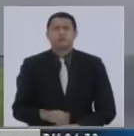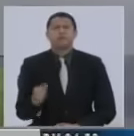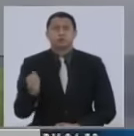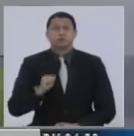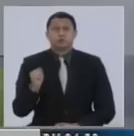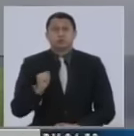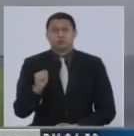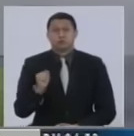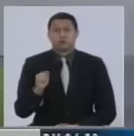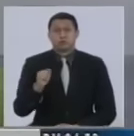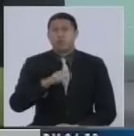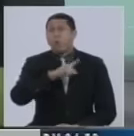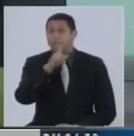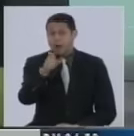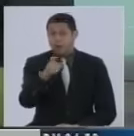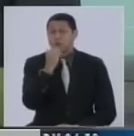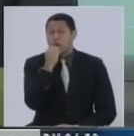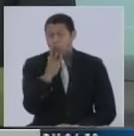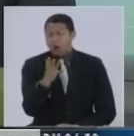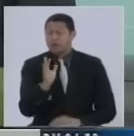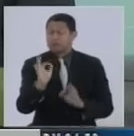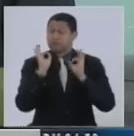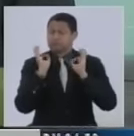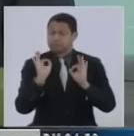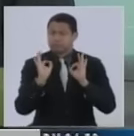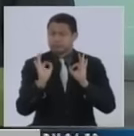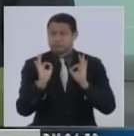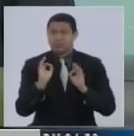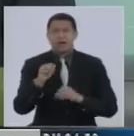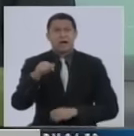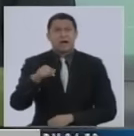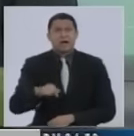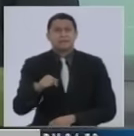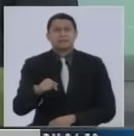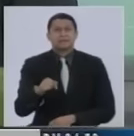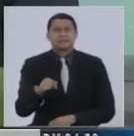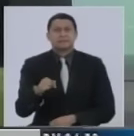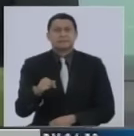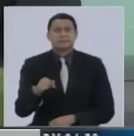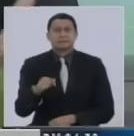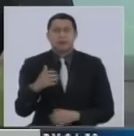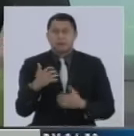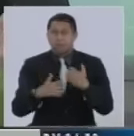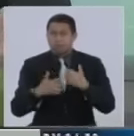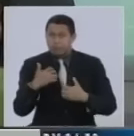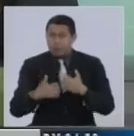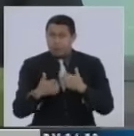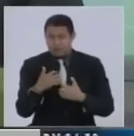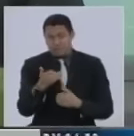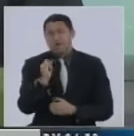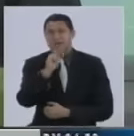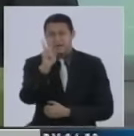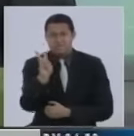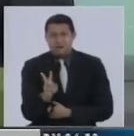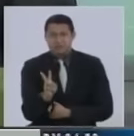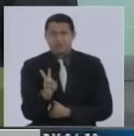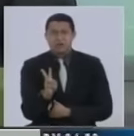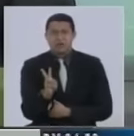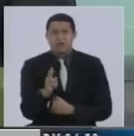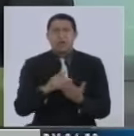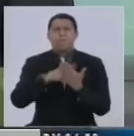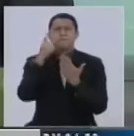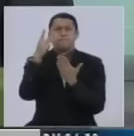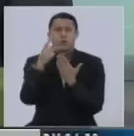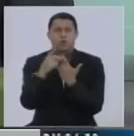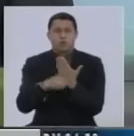sí es una pregunta muy buena una pregunta excelente porque evidentemente con la situación que hay en el país el el programa